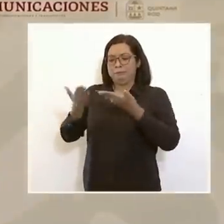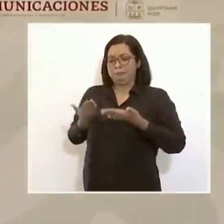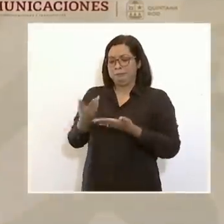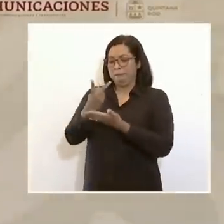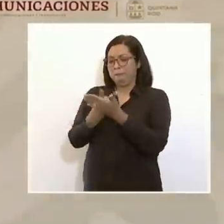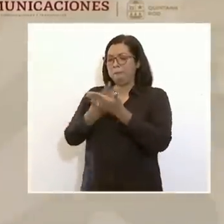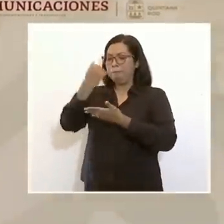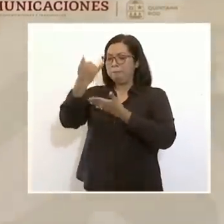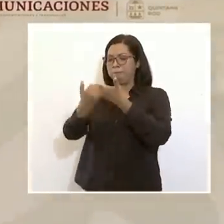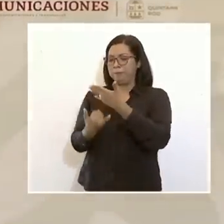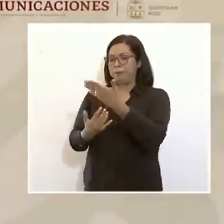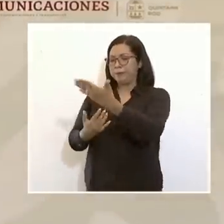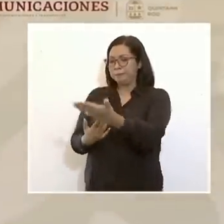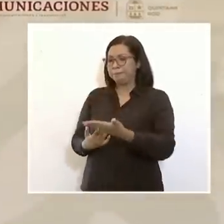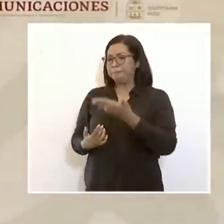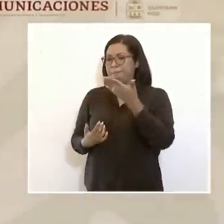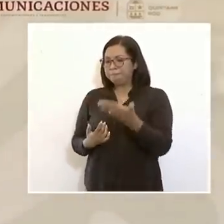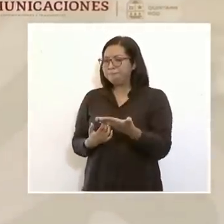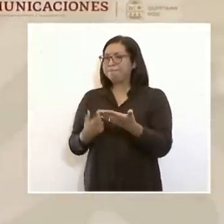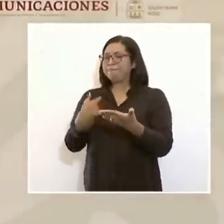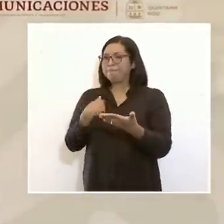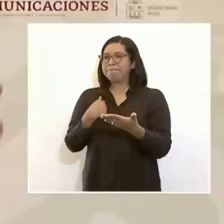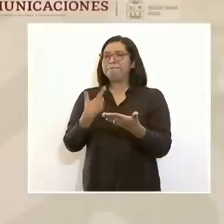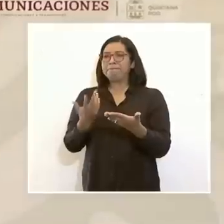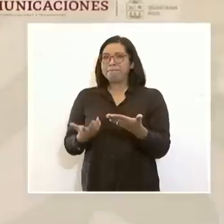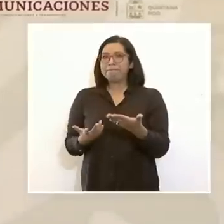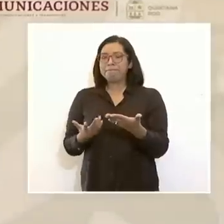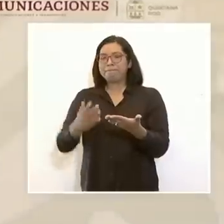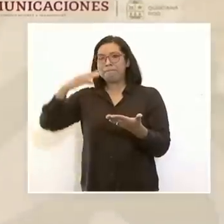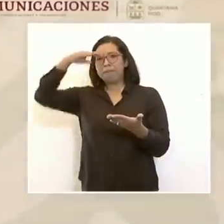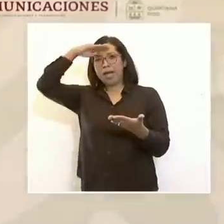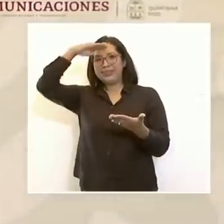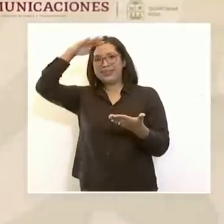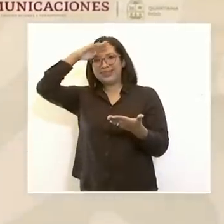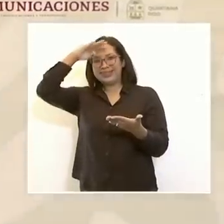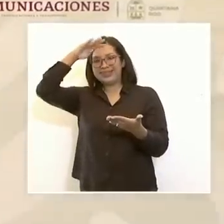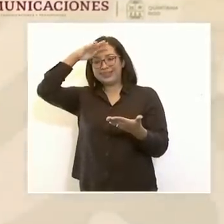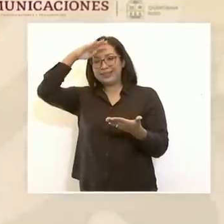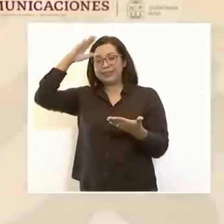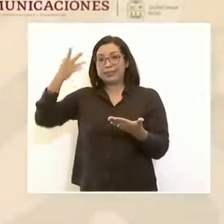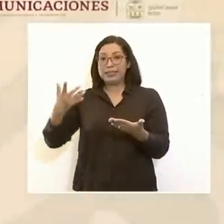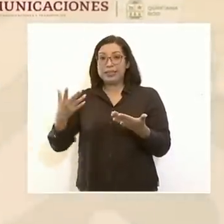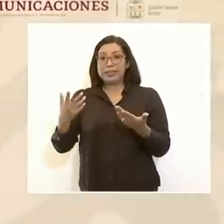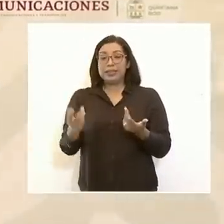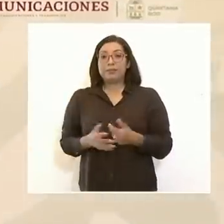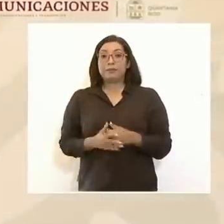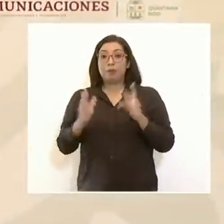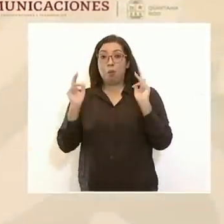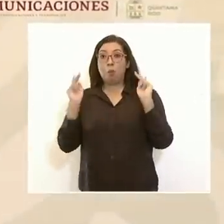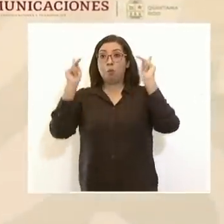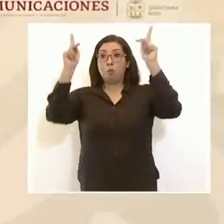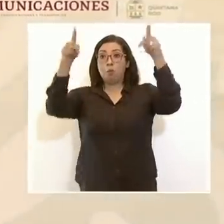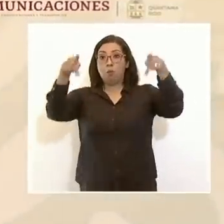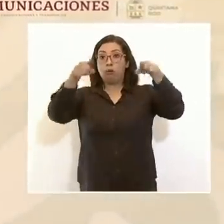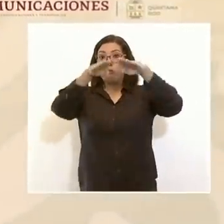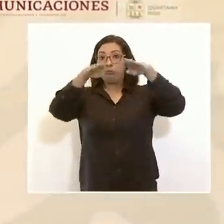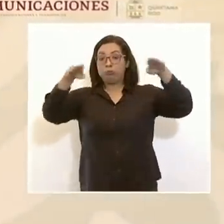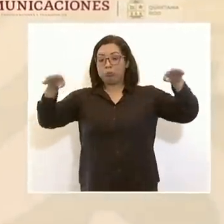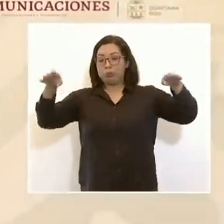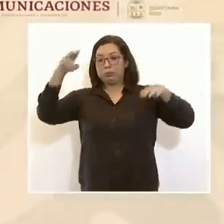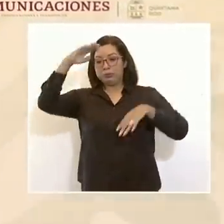originalmente se pensaba que el puente iba a ser de